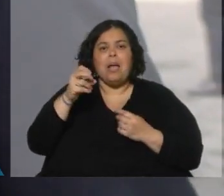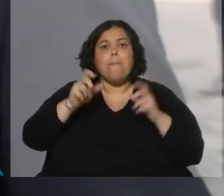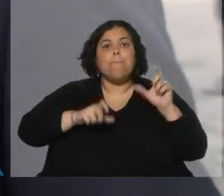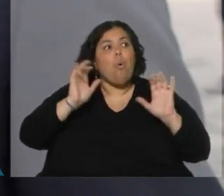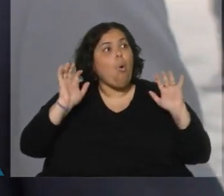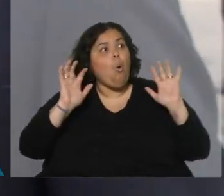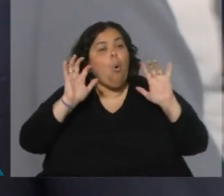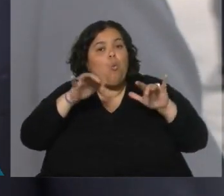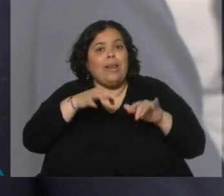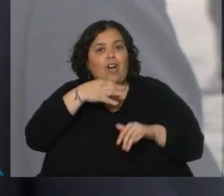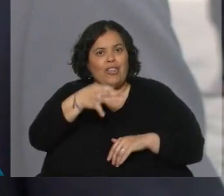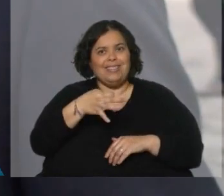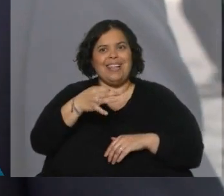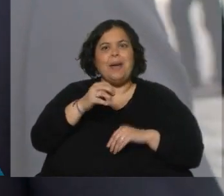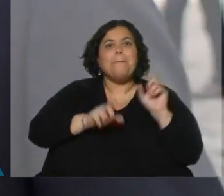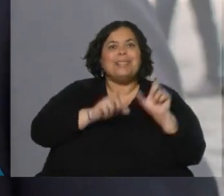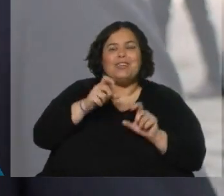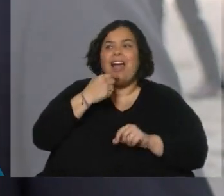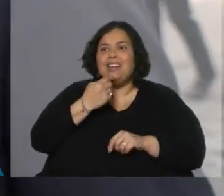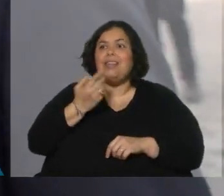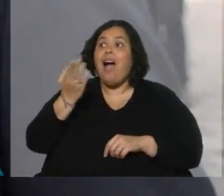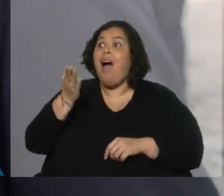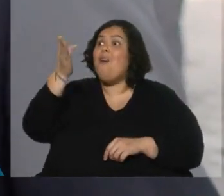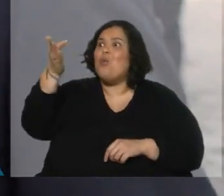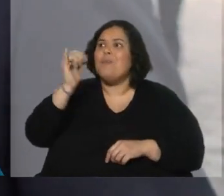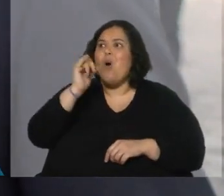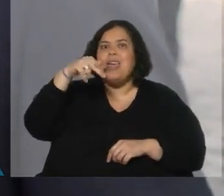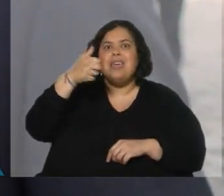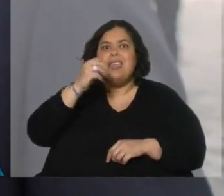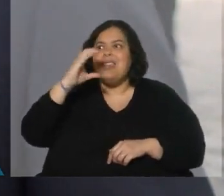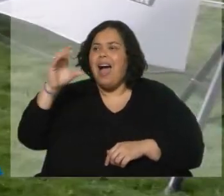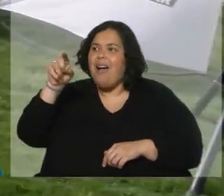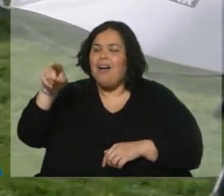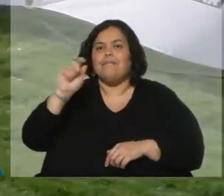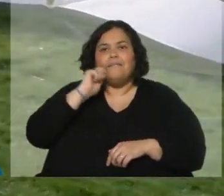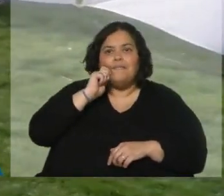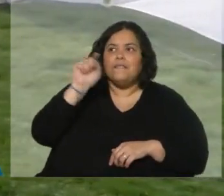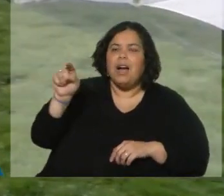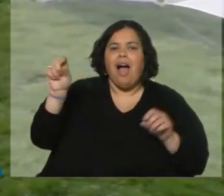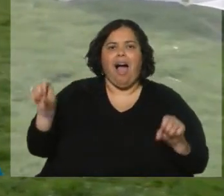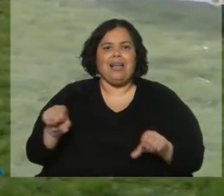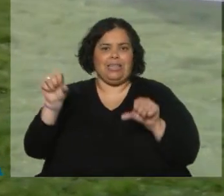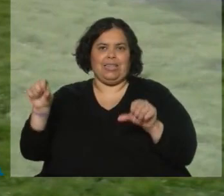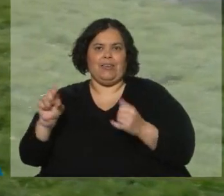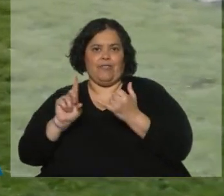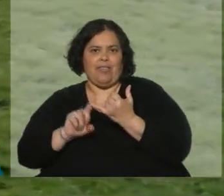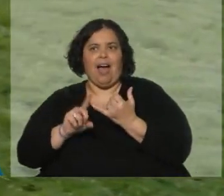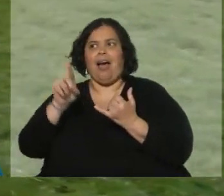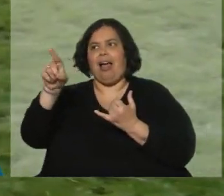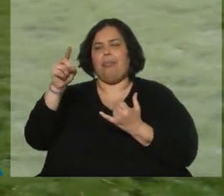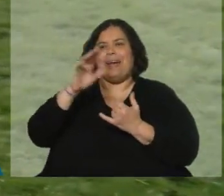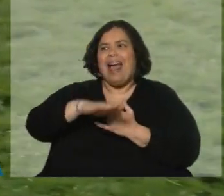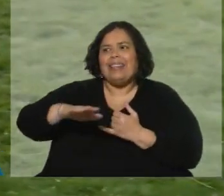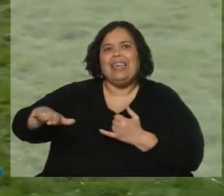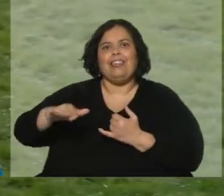público te lo dice Generalmente nos enteramos por por allegados que no dicen bueno por ejemplo el dinac este con un con una actividad y una este para